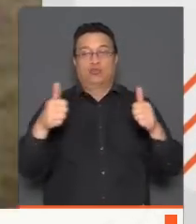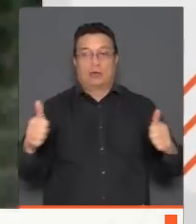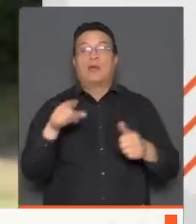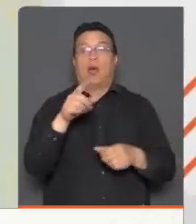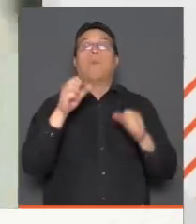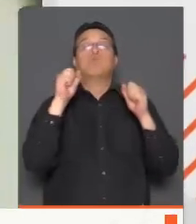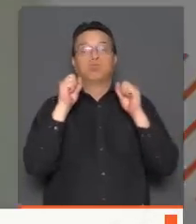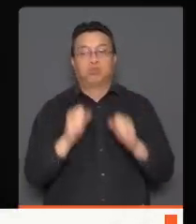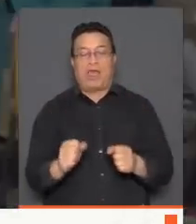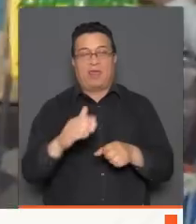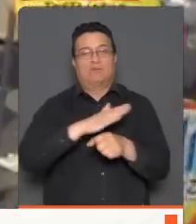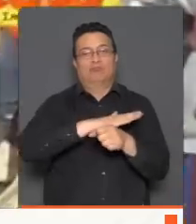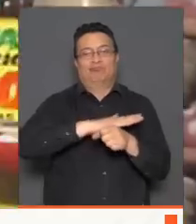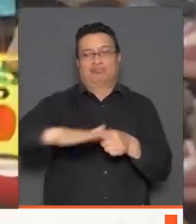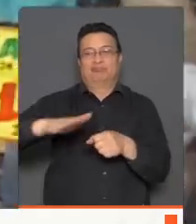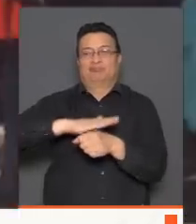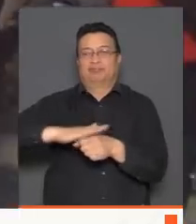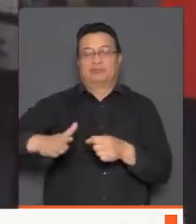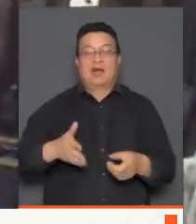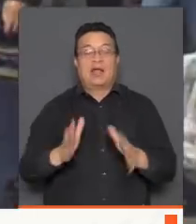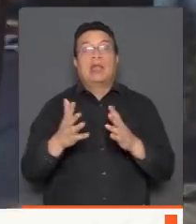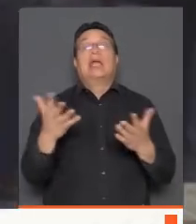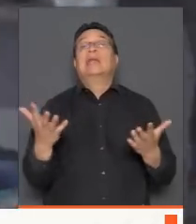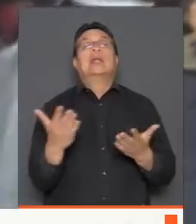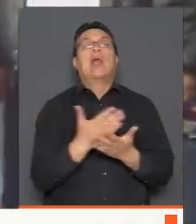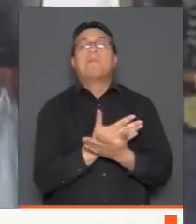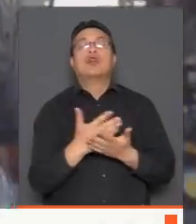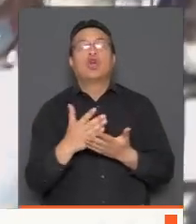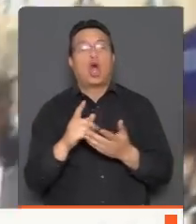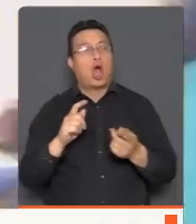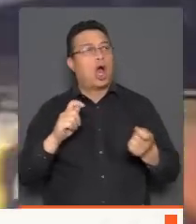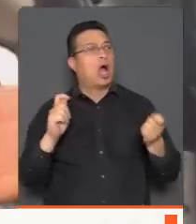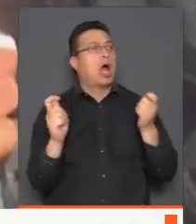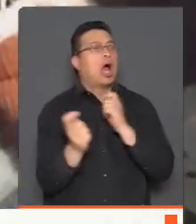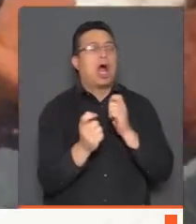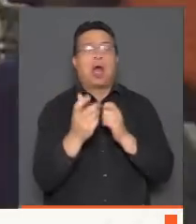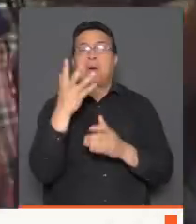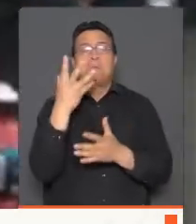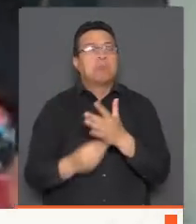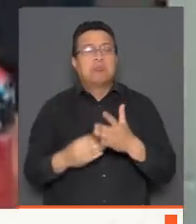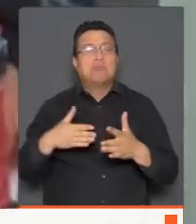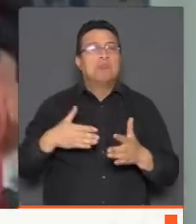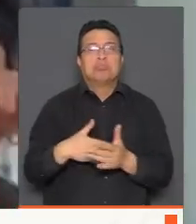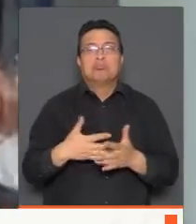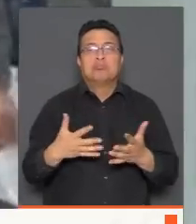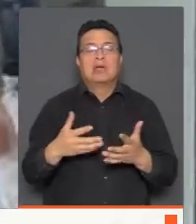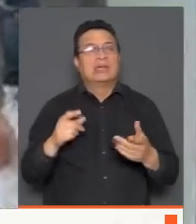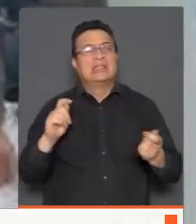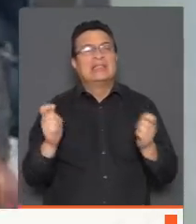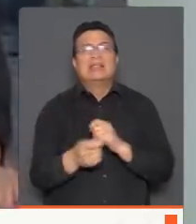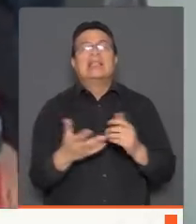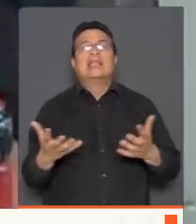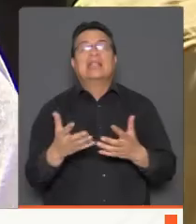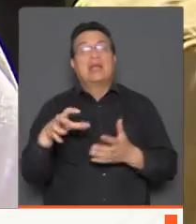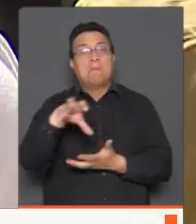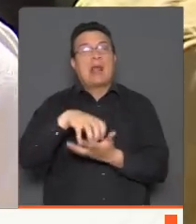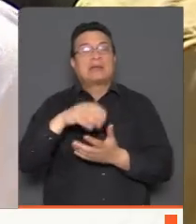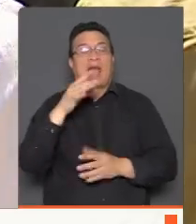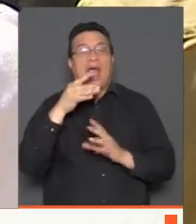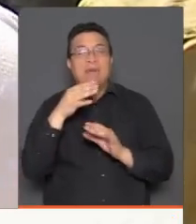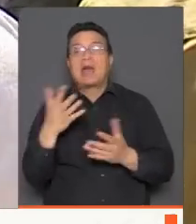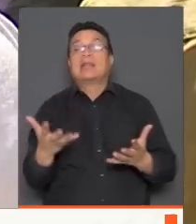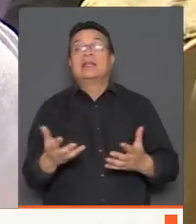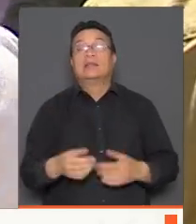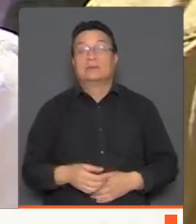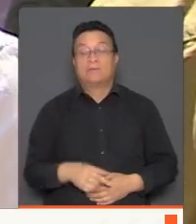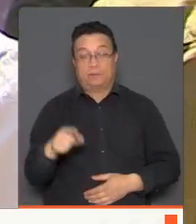posible sacarlos de la calle. ¿Qué pasó con esa convicción que ha cambiado a lo largo de los años en la Plaza de Armas? Nosotros